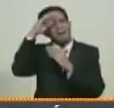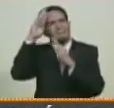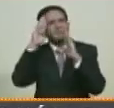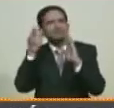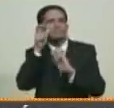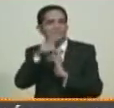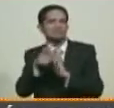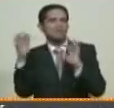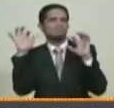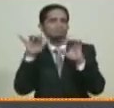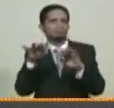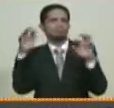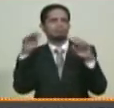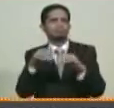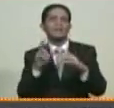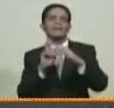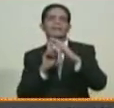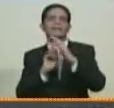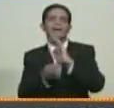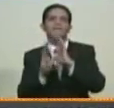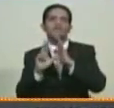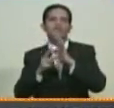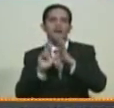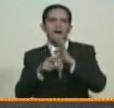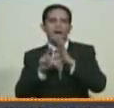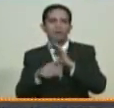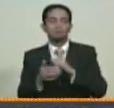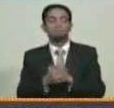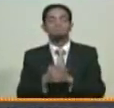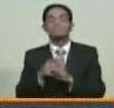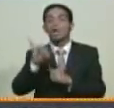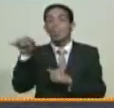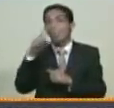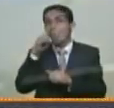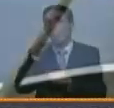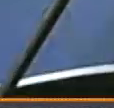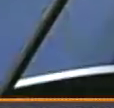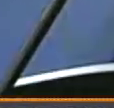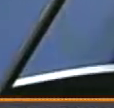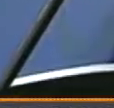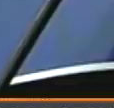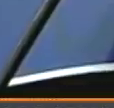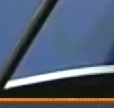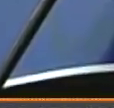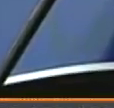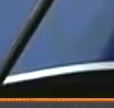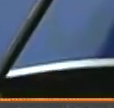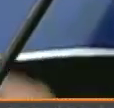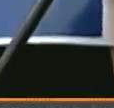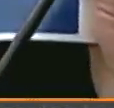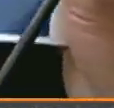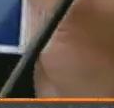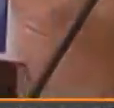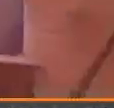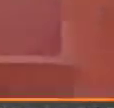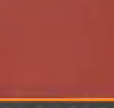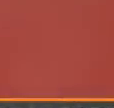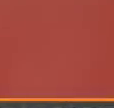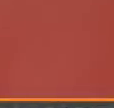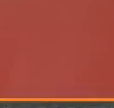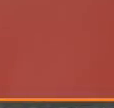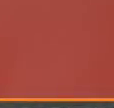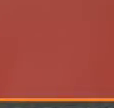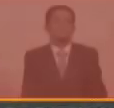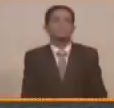refugiados según acnur junio de 2018 442 mil 460